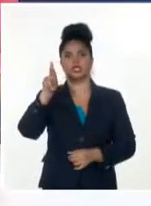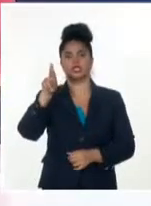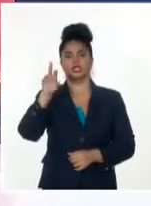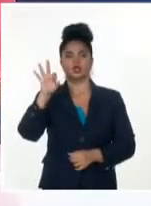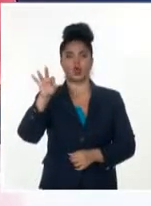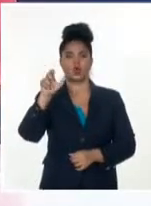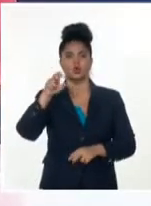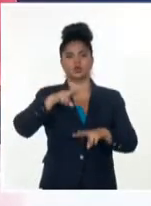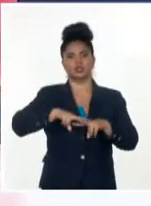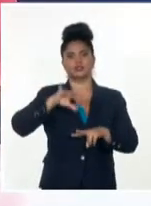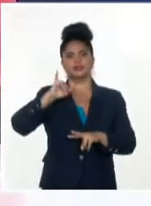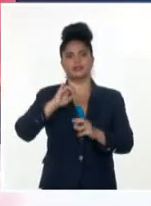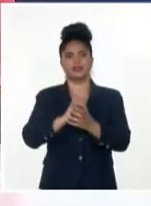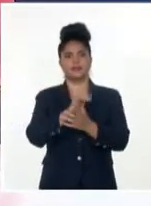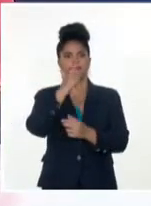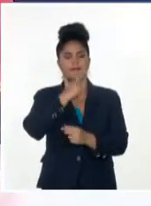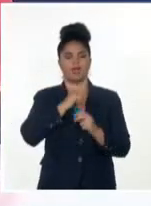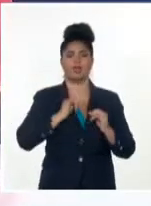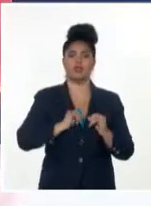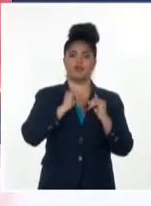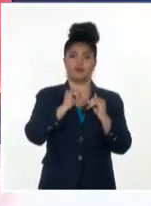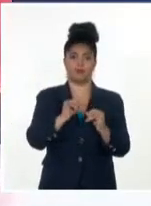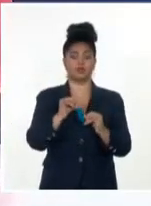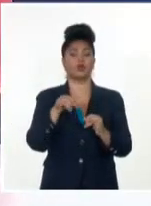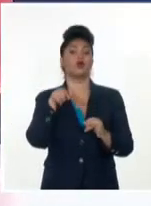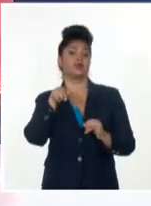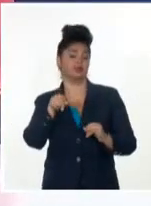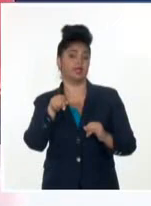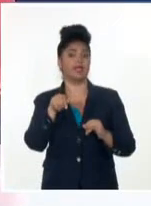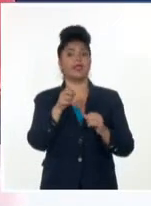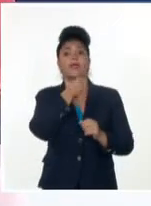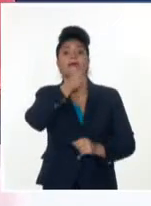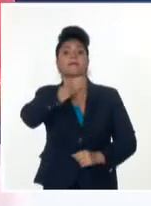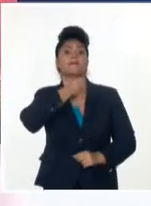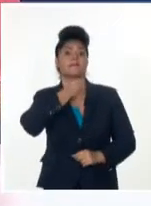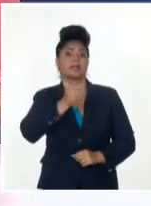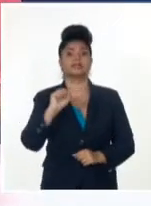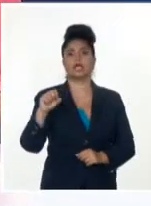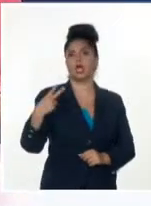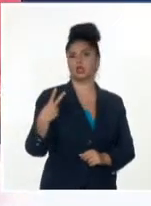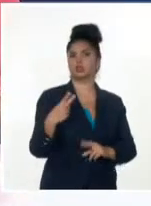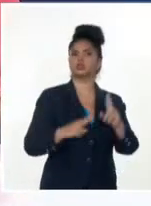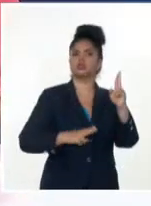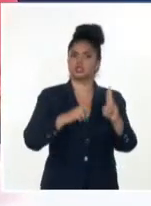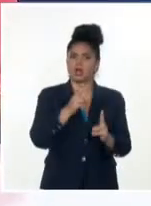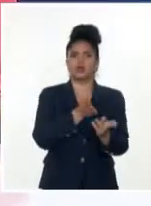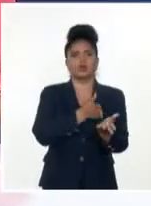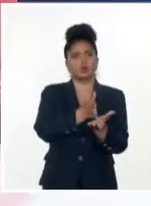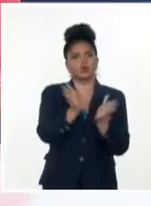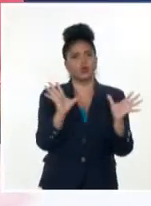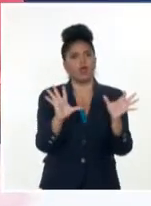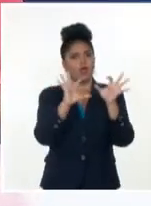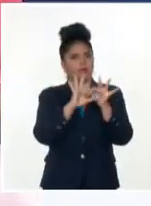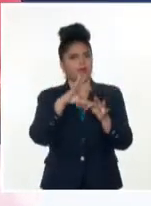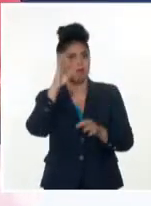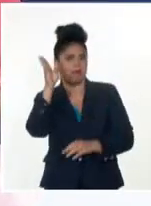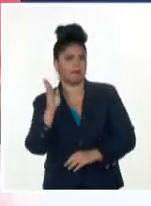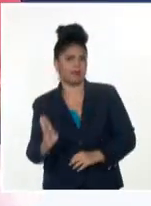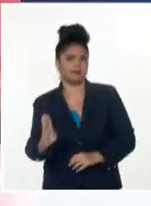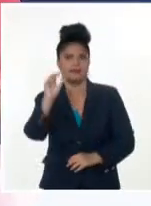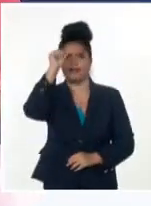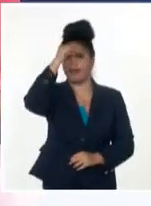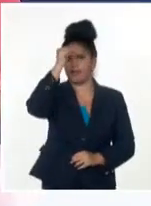con información publicada por la agencia Prensa Latina, los mandatarios acordaron afianzar los nexos entre Brasil y la